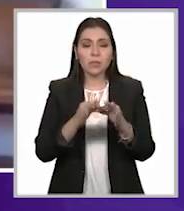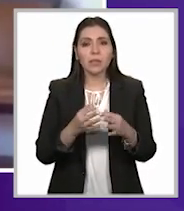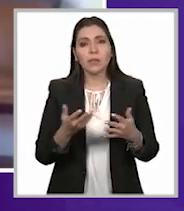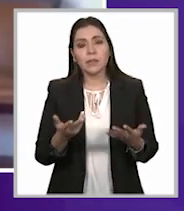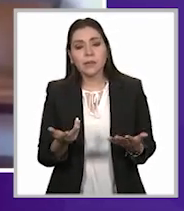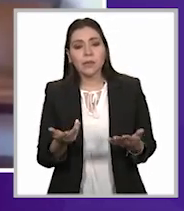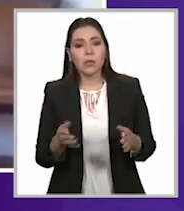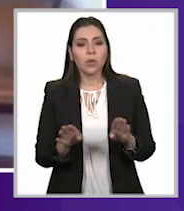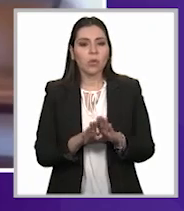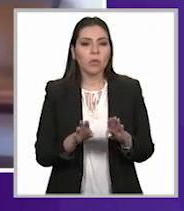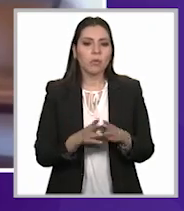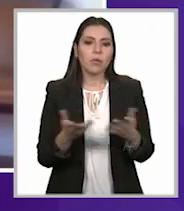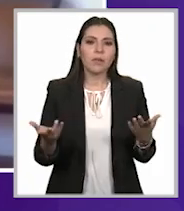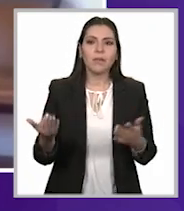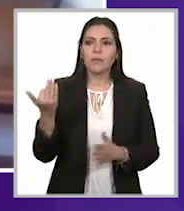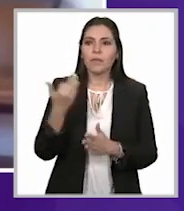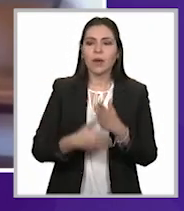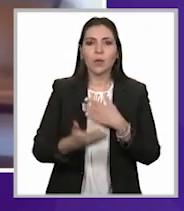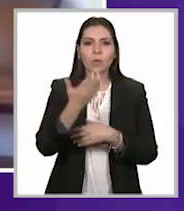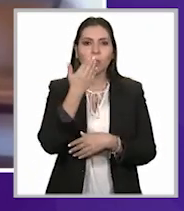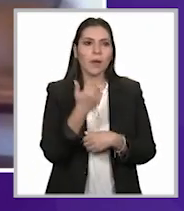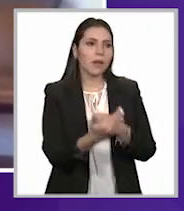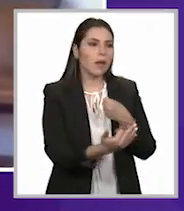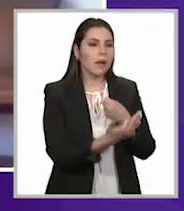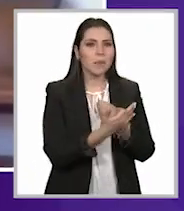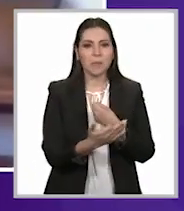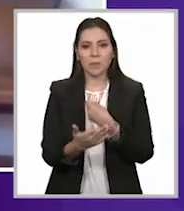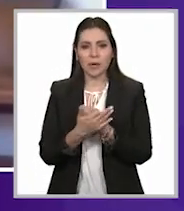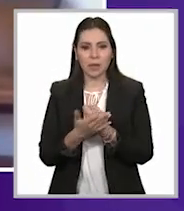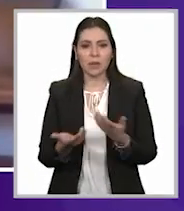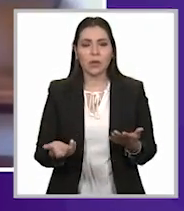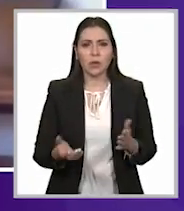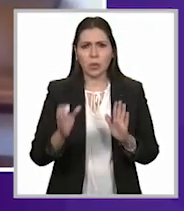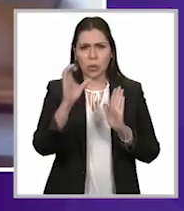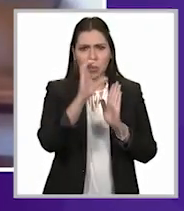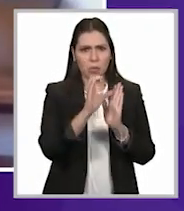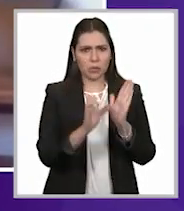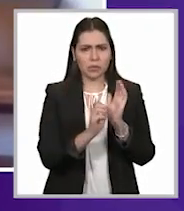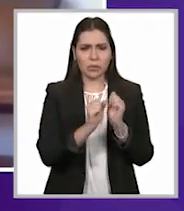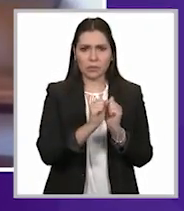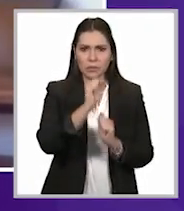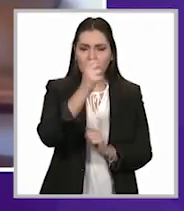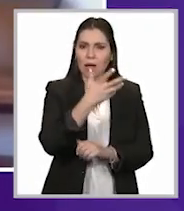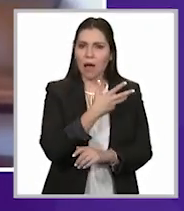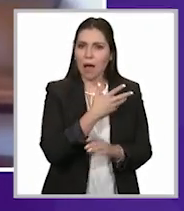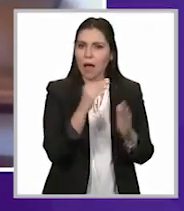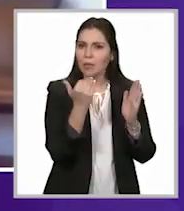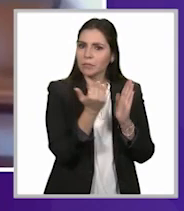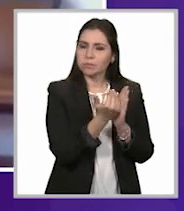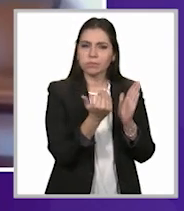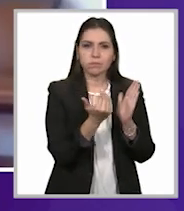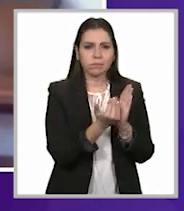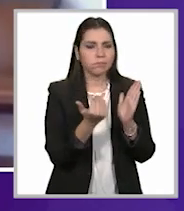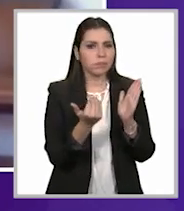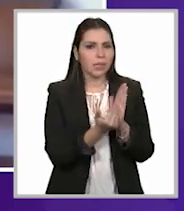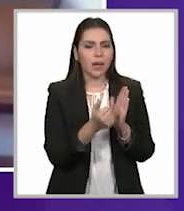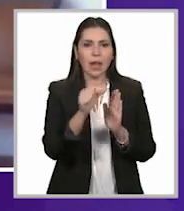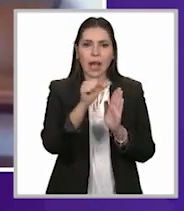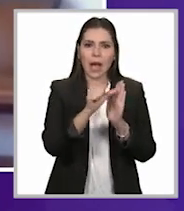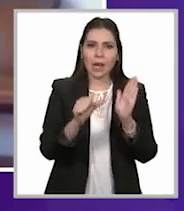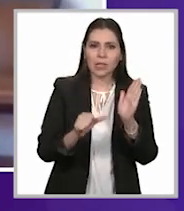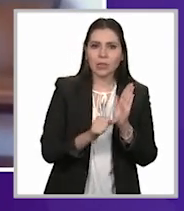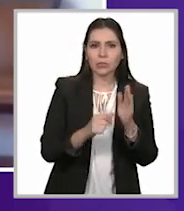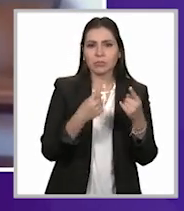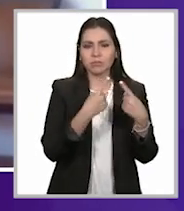derechos, pues estamos un poco en desamparo, ¿no? La Constitución nos puede establecer todos estos